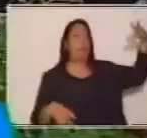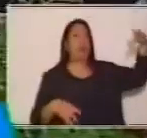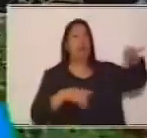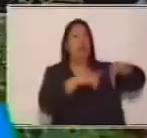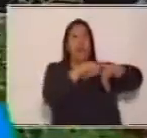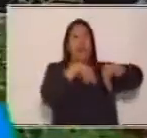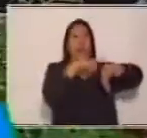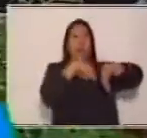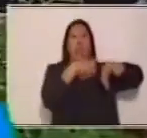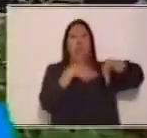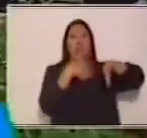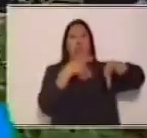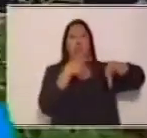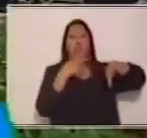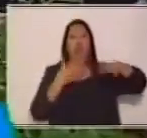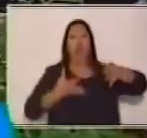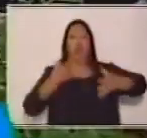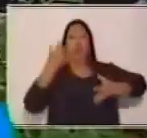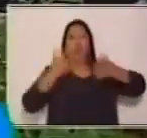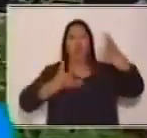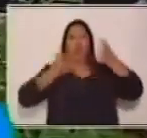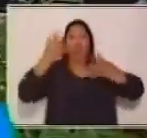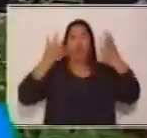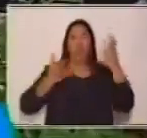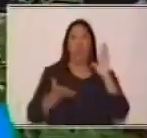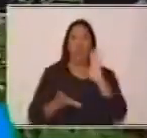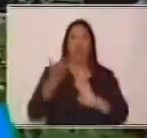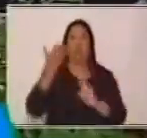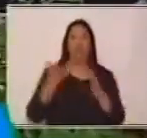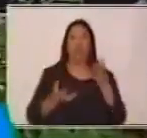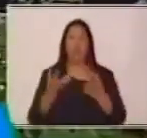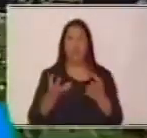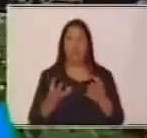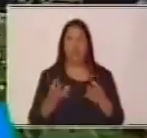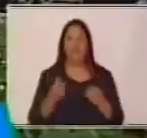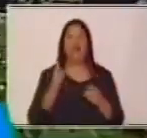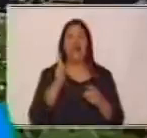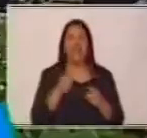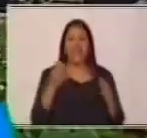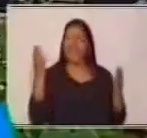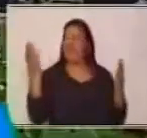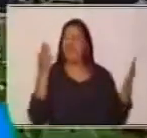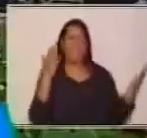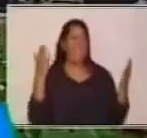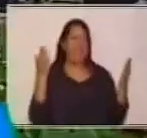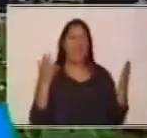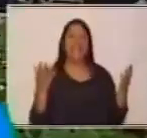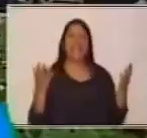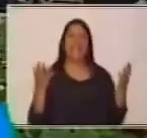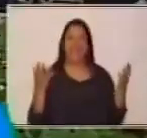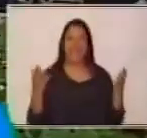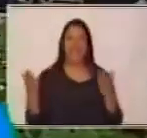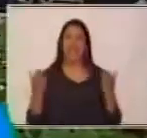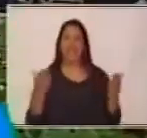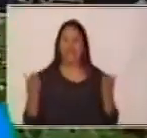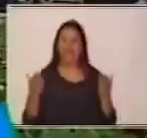sol. Entonces, ese tipo de semejanzas son las que se establecen también en la